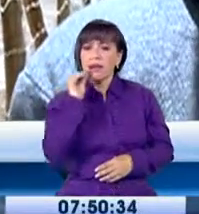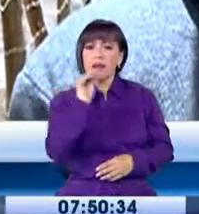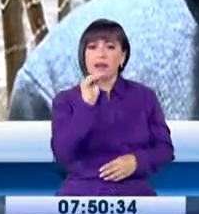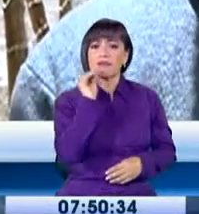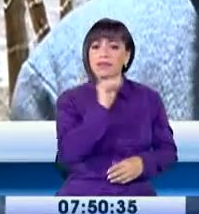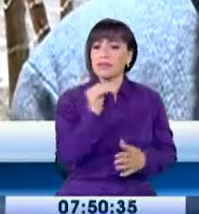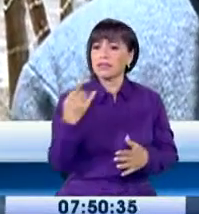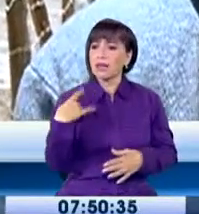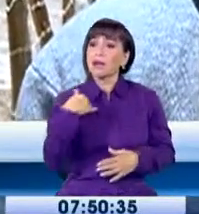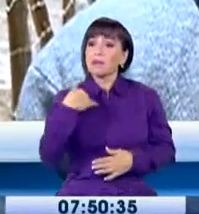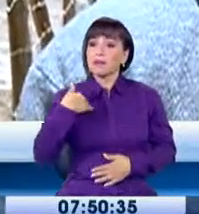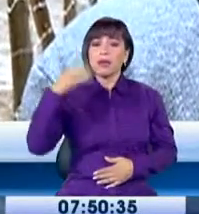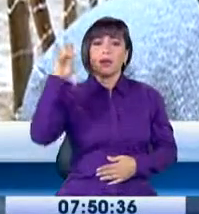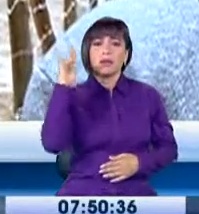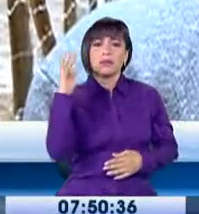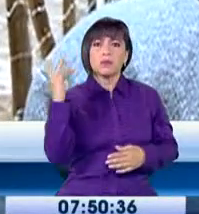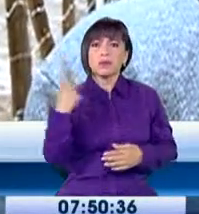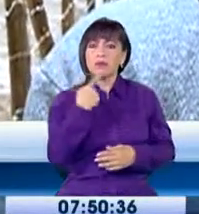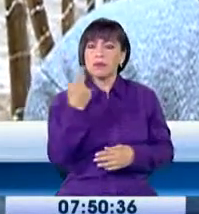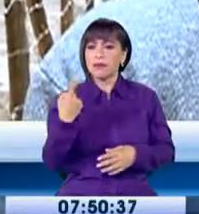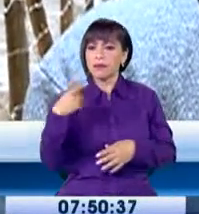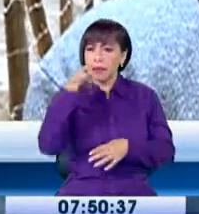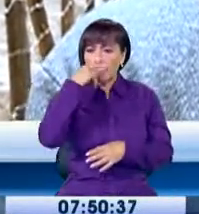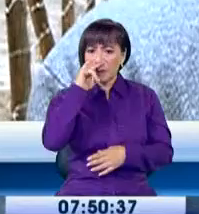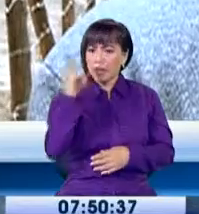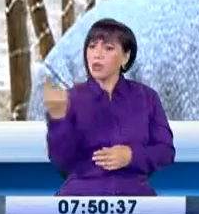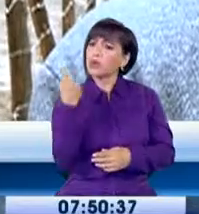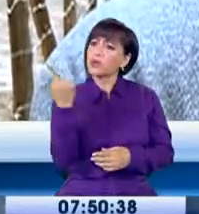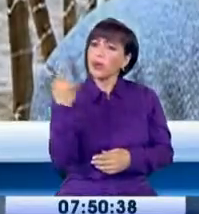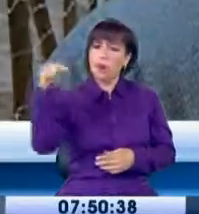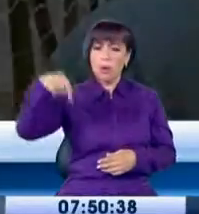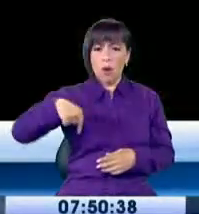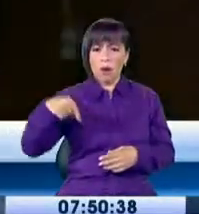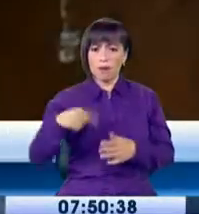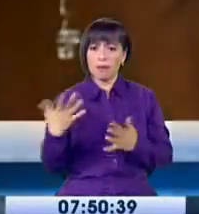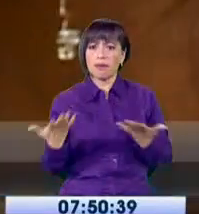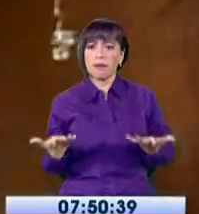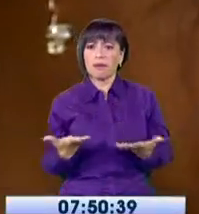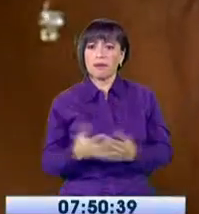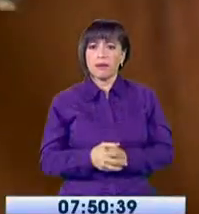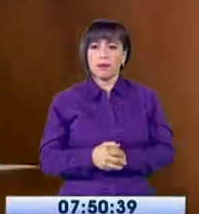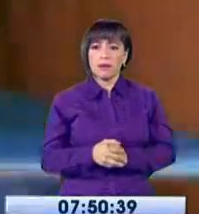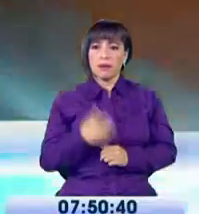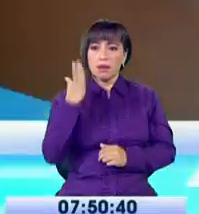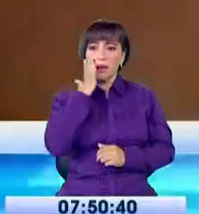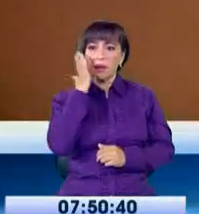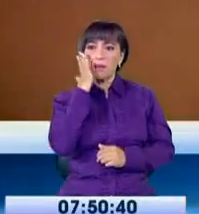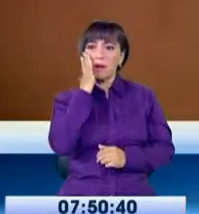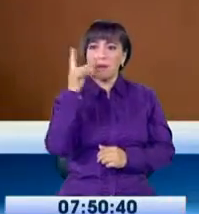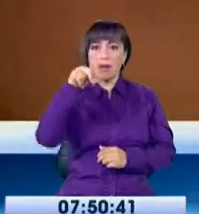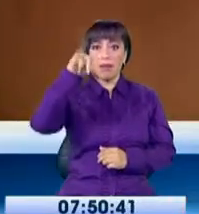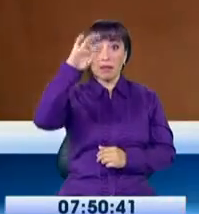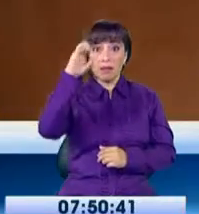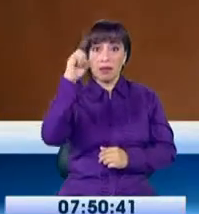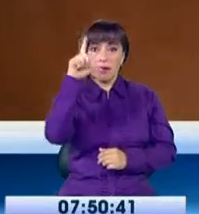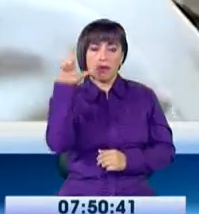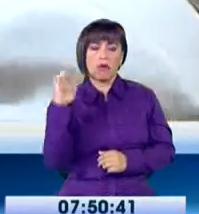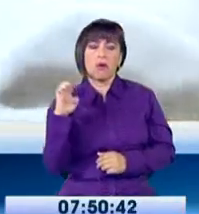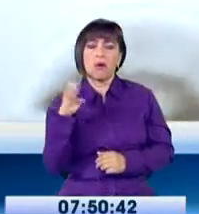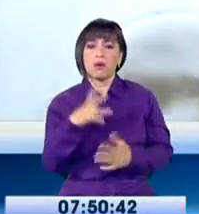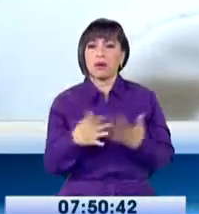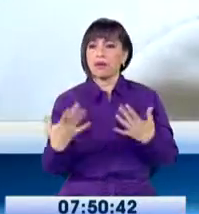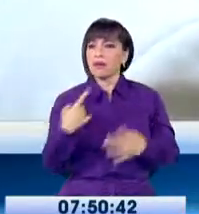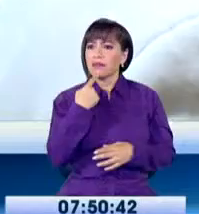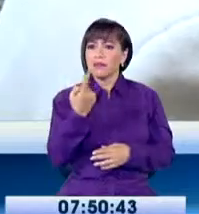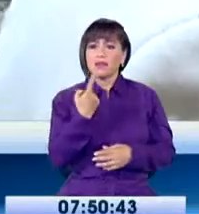que él está abandonado aquí y le va a dejar en el UPC de Solando. La madre de Nicole prefiere no dar declaraciones. Lo